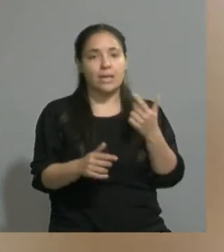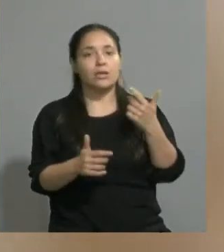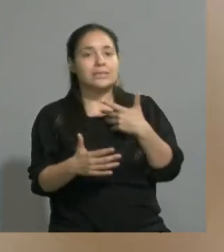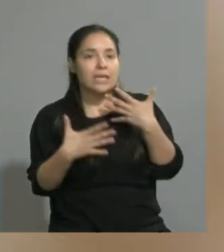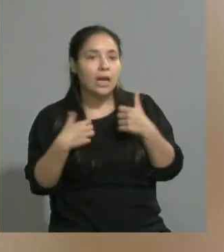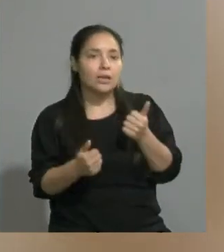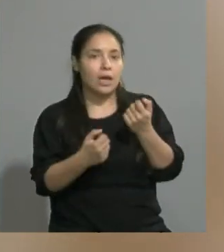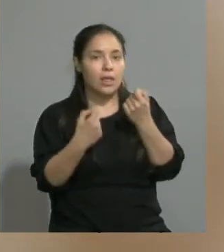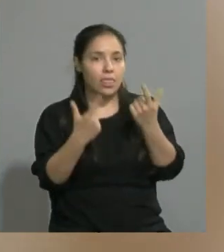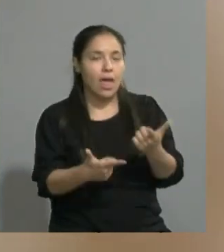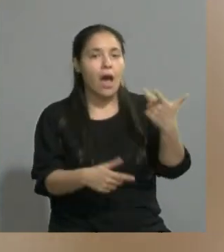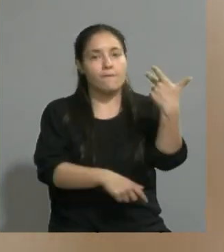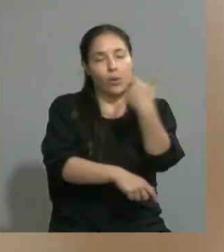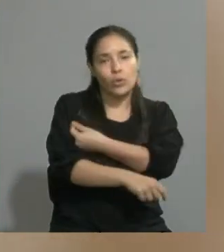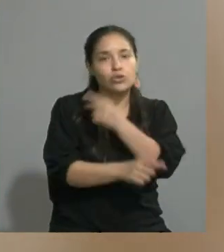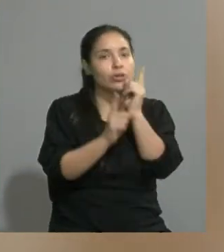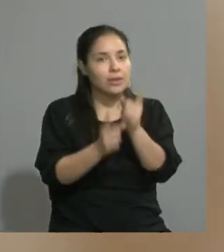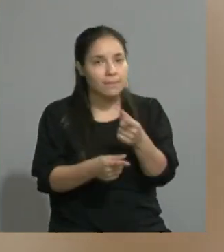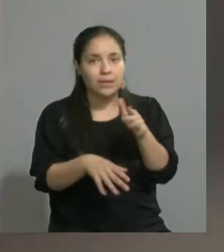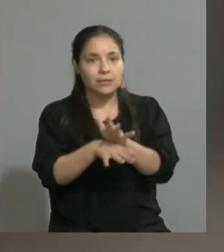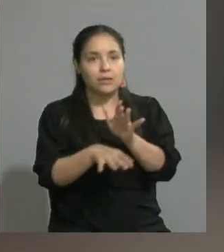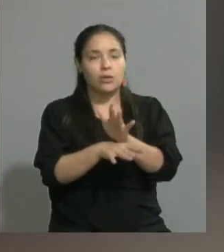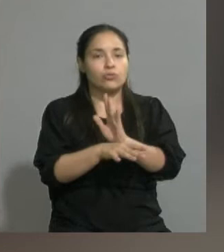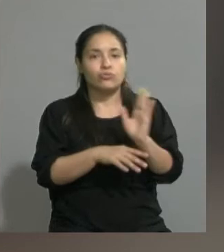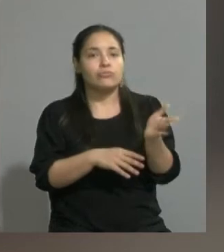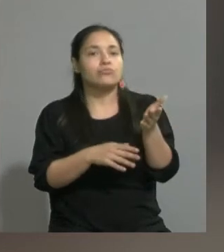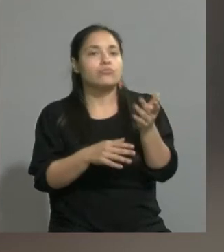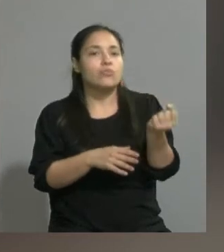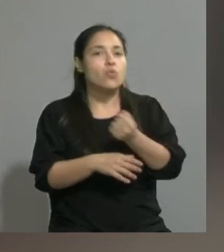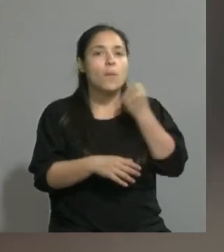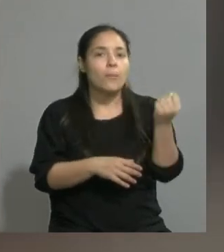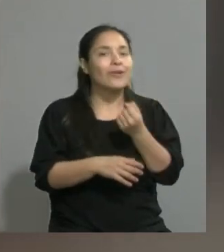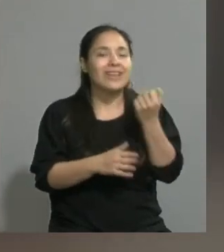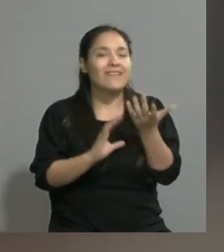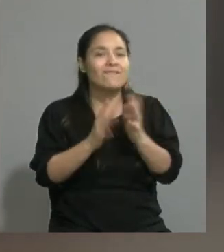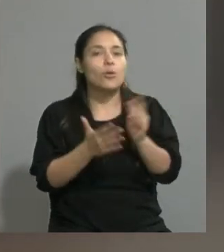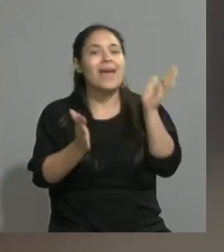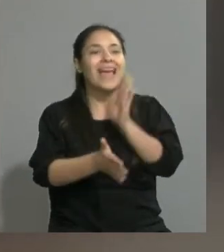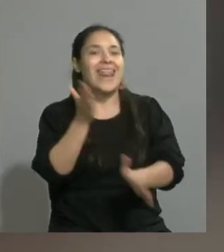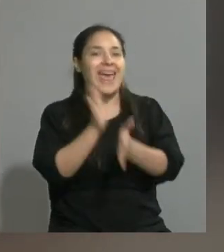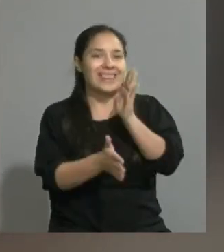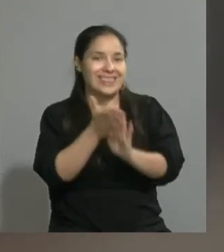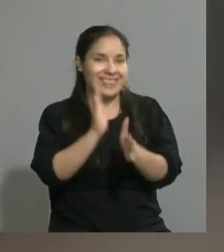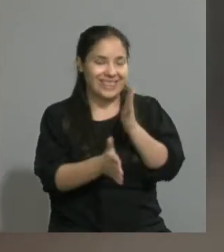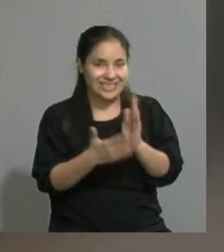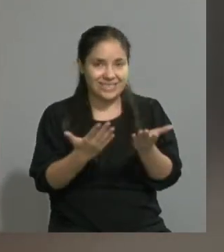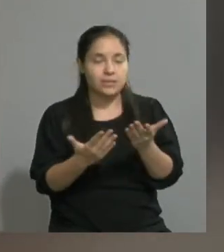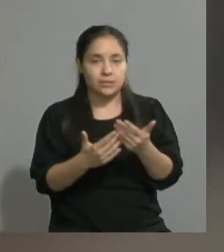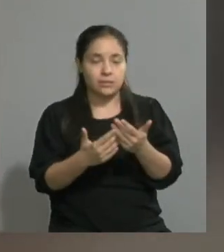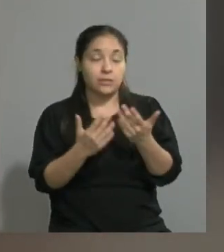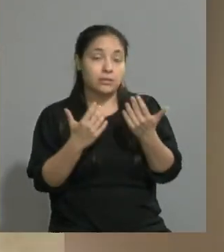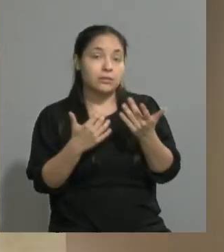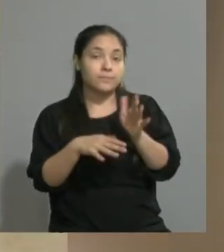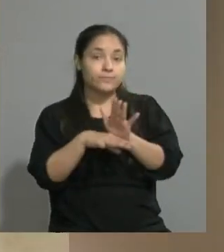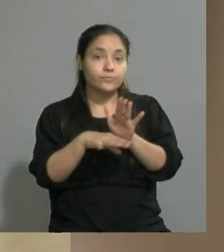sanitaria, etcétera, la vacunación, todo eso en forma gratuita. Todo eso